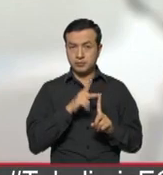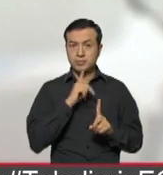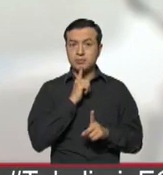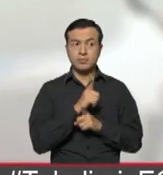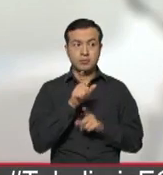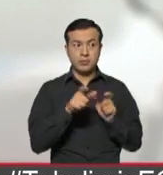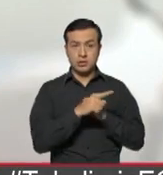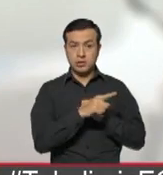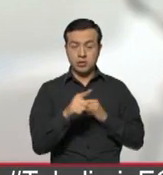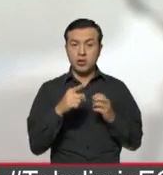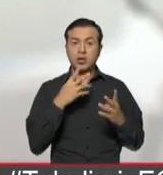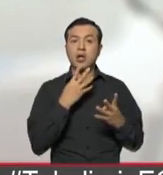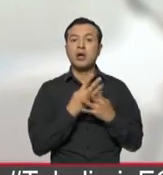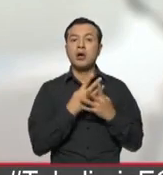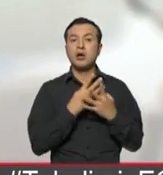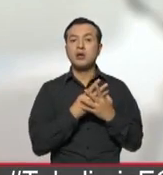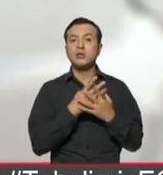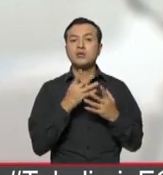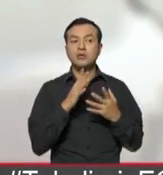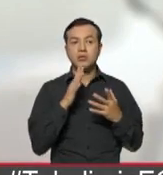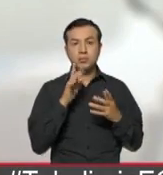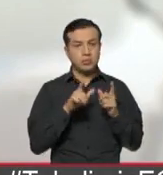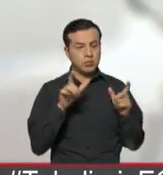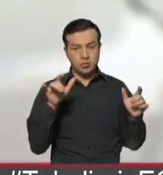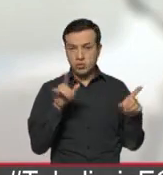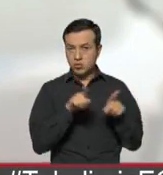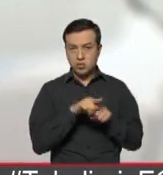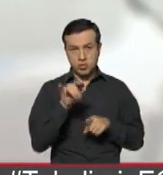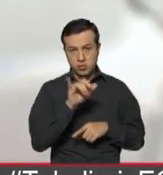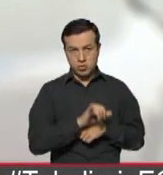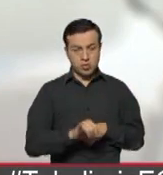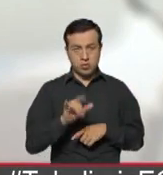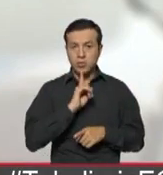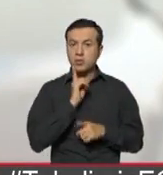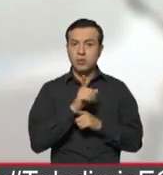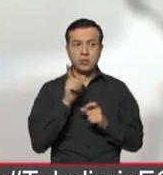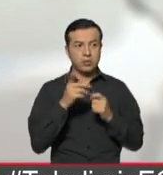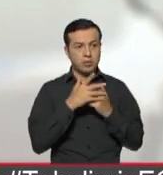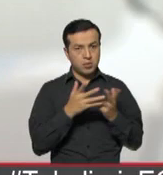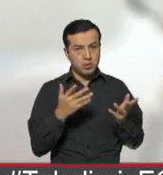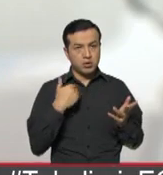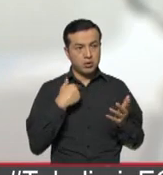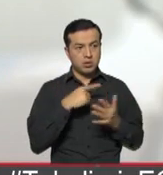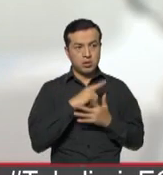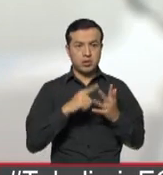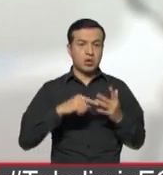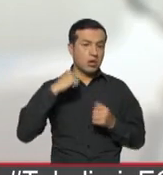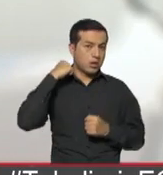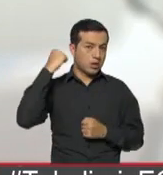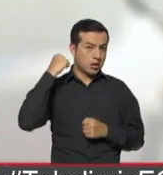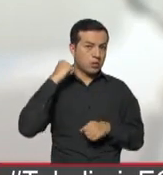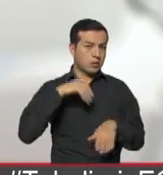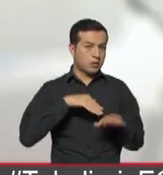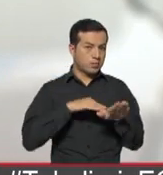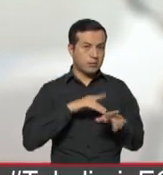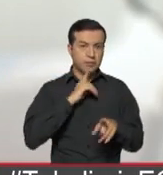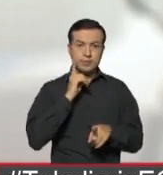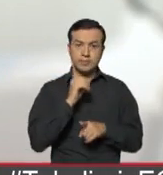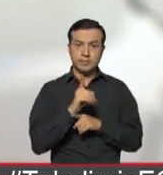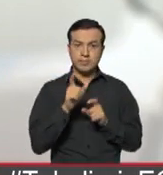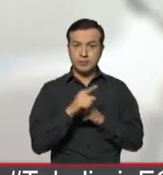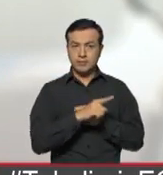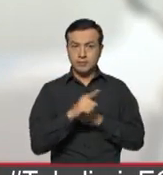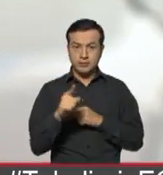las personas privadas de libertad son ciudadanos de todas maneras, ¿sí? Son ciudadanos, tienen una serie de derechos garantizados que